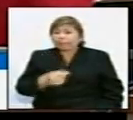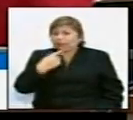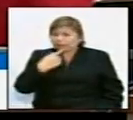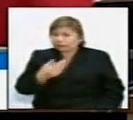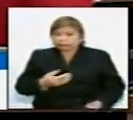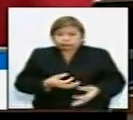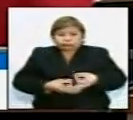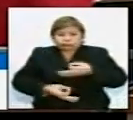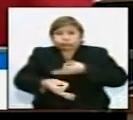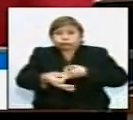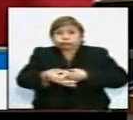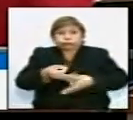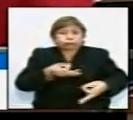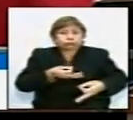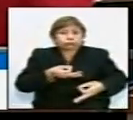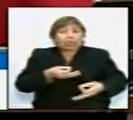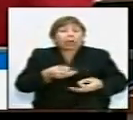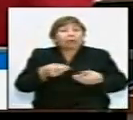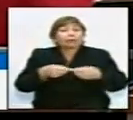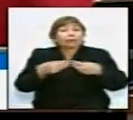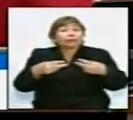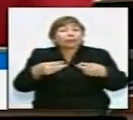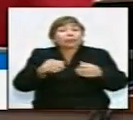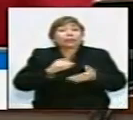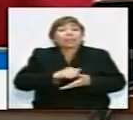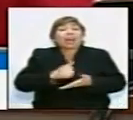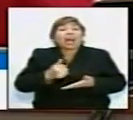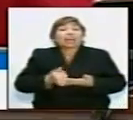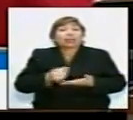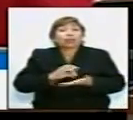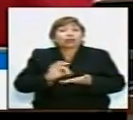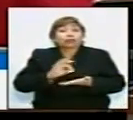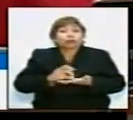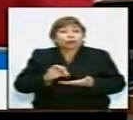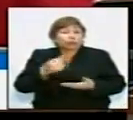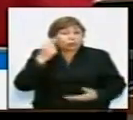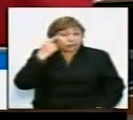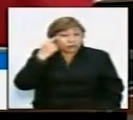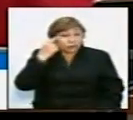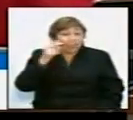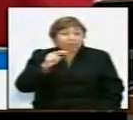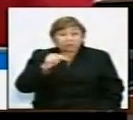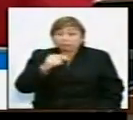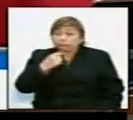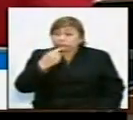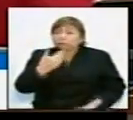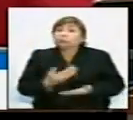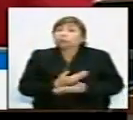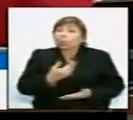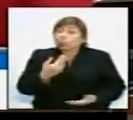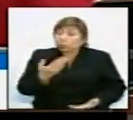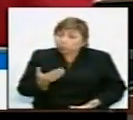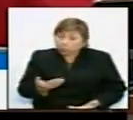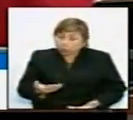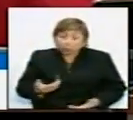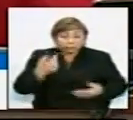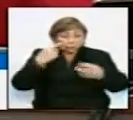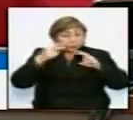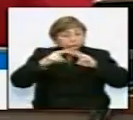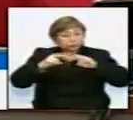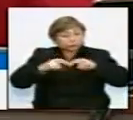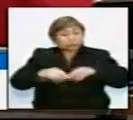están reemplazando a los fideos de arroz en China. Y esto es innovación, esto es